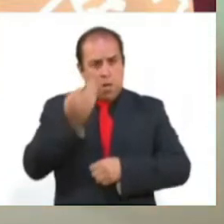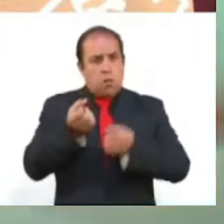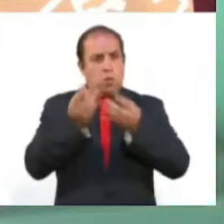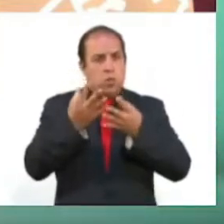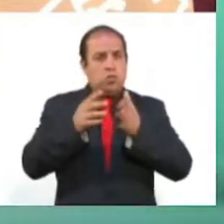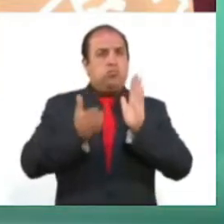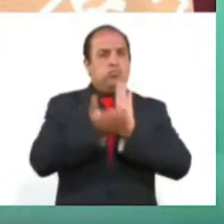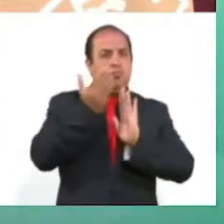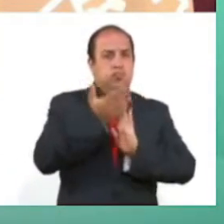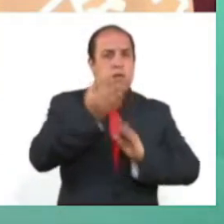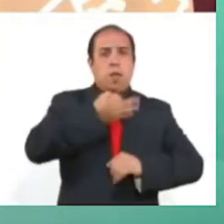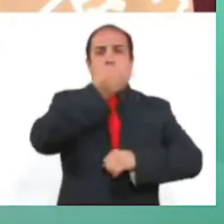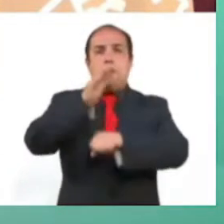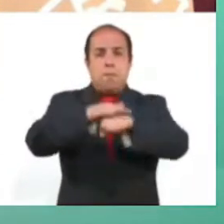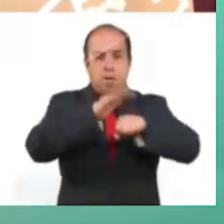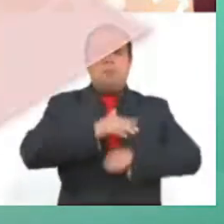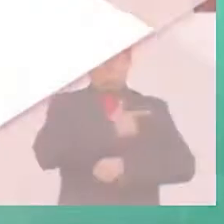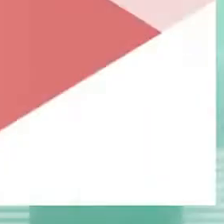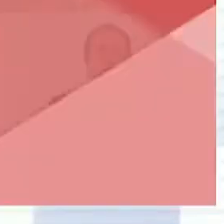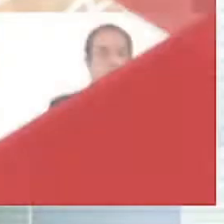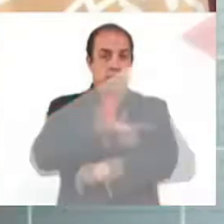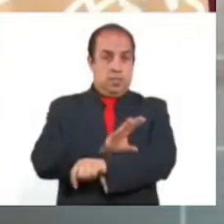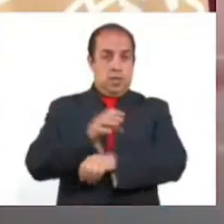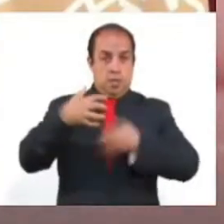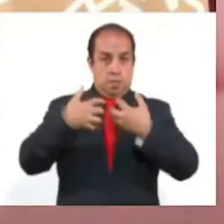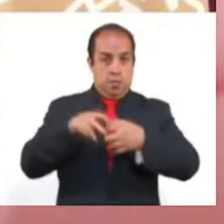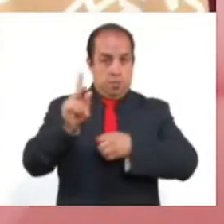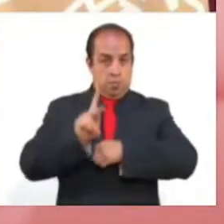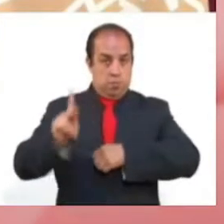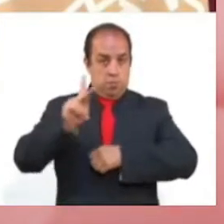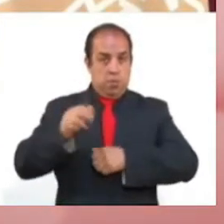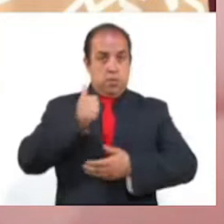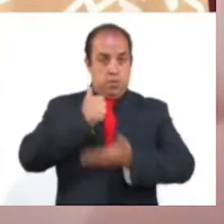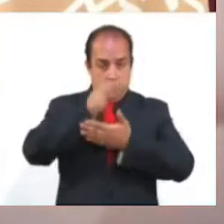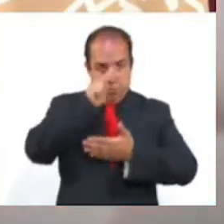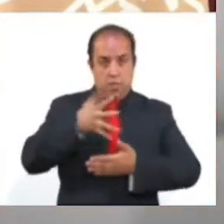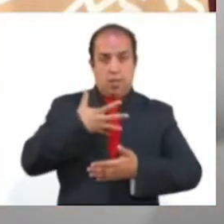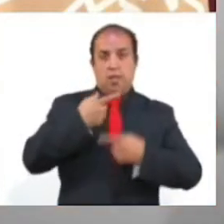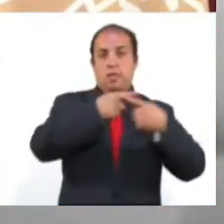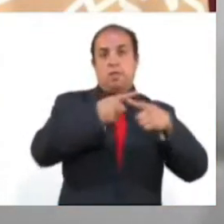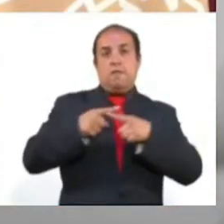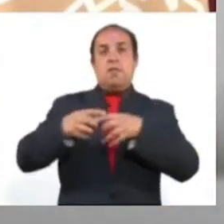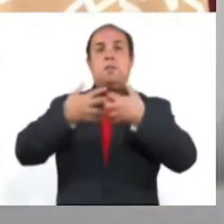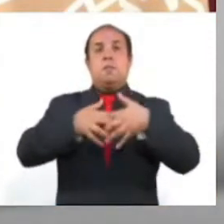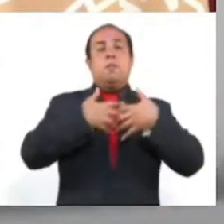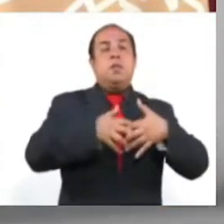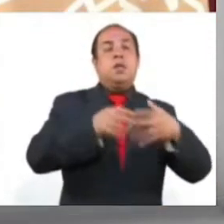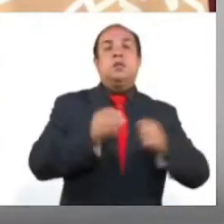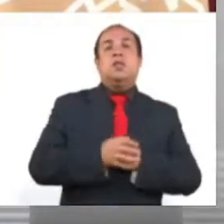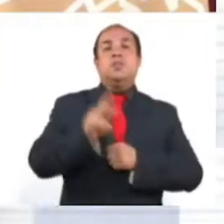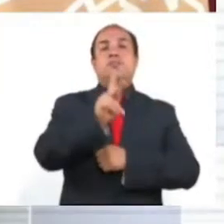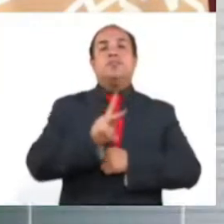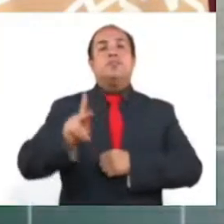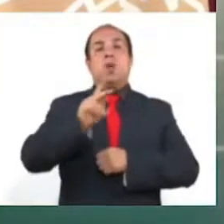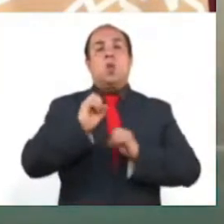construcción se los informaremos con todo gusto la Ciudad de México tiene varias empresas públicas u organismos descentralizados